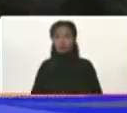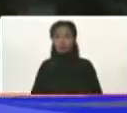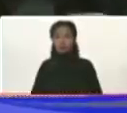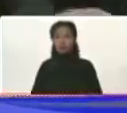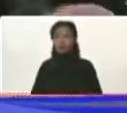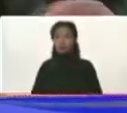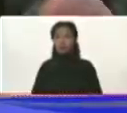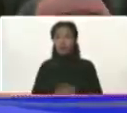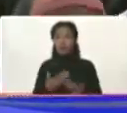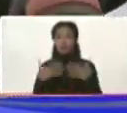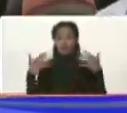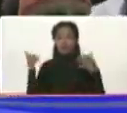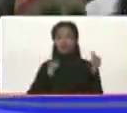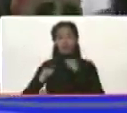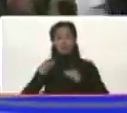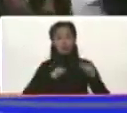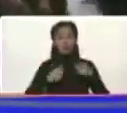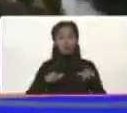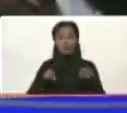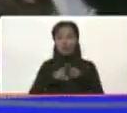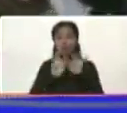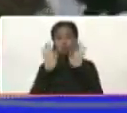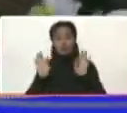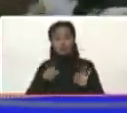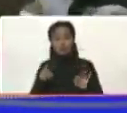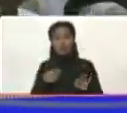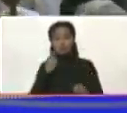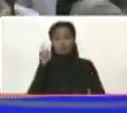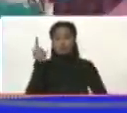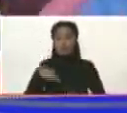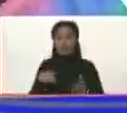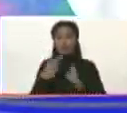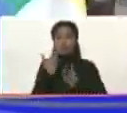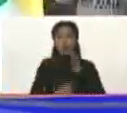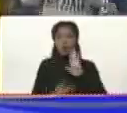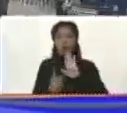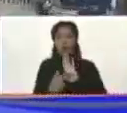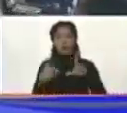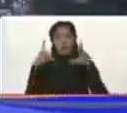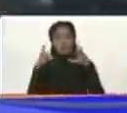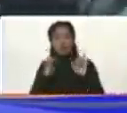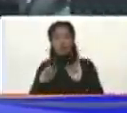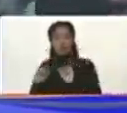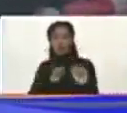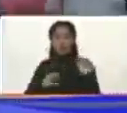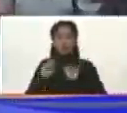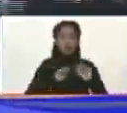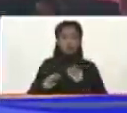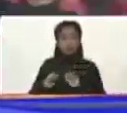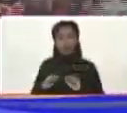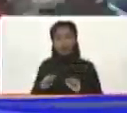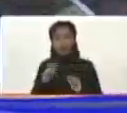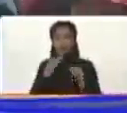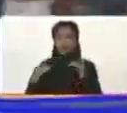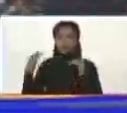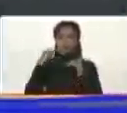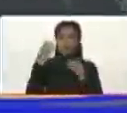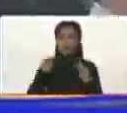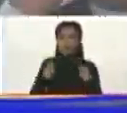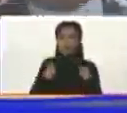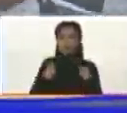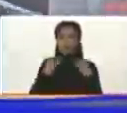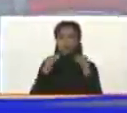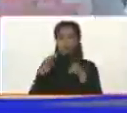Ha habido grandes movilizaciones, no sé si tenemos las imágenes, grandes movilizaciones en el Alto, donde vive 1 millón